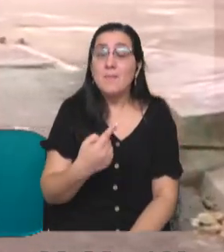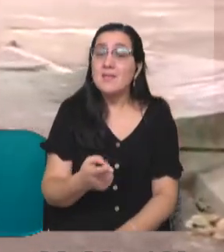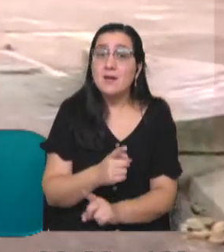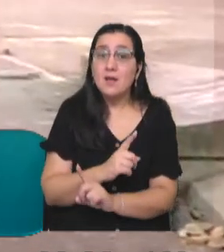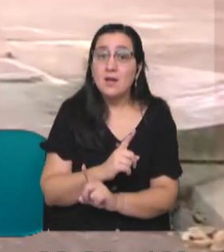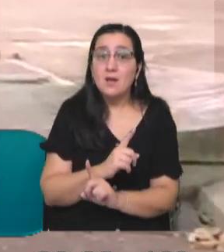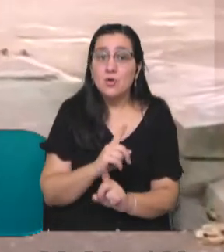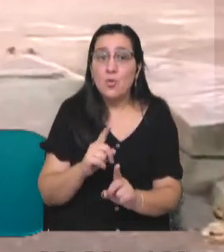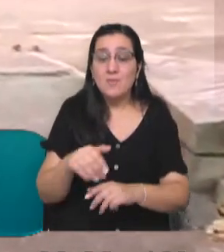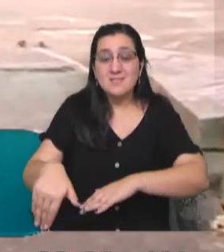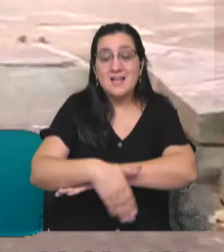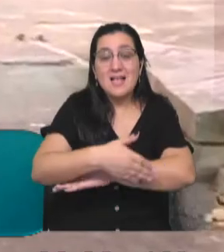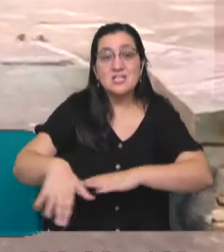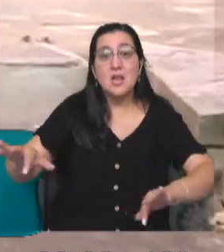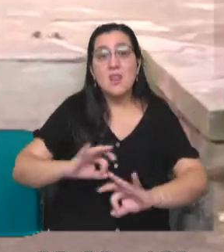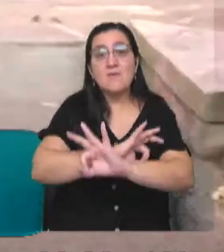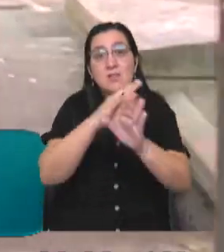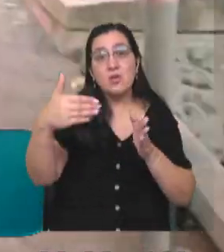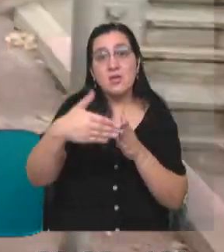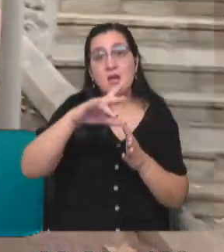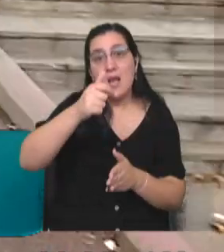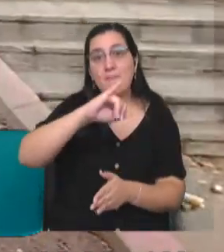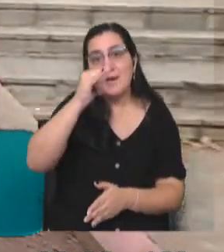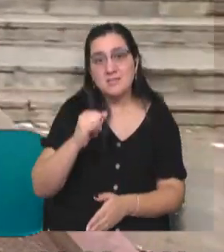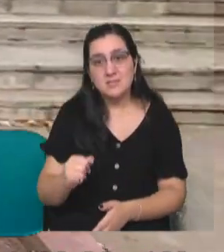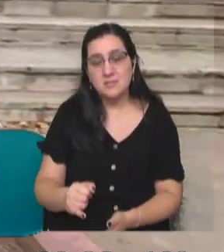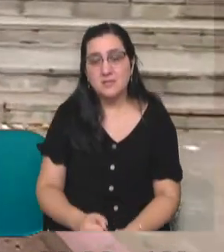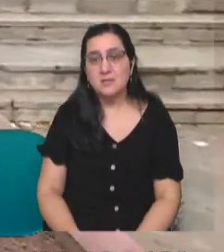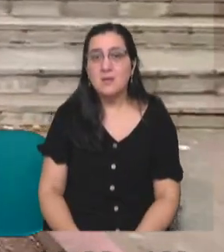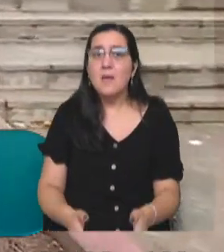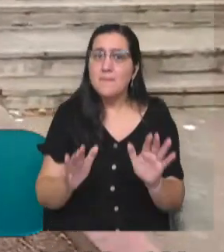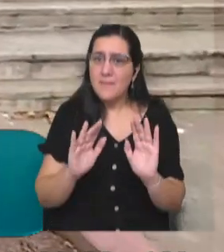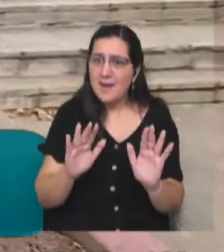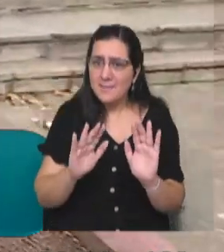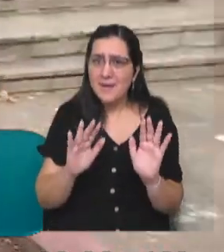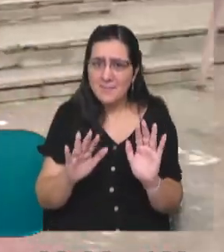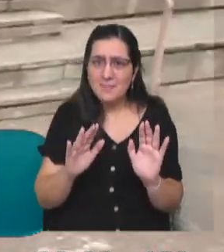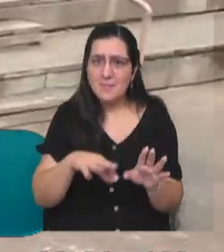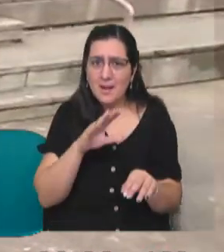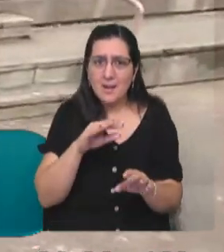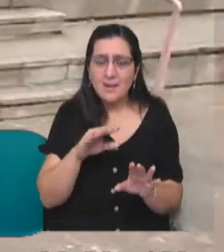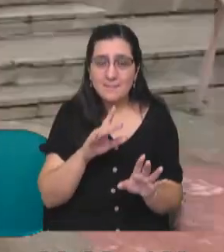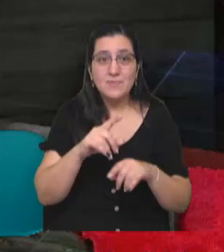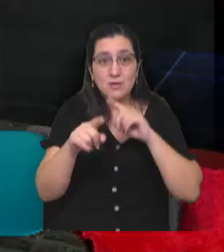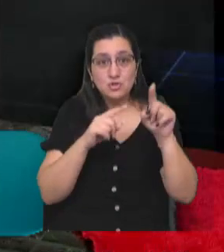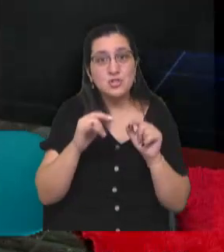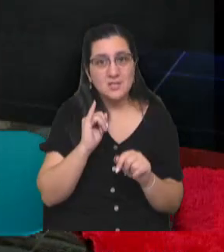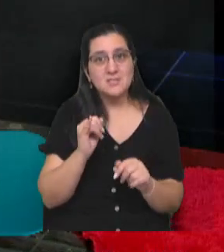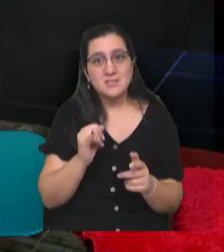se iba a hacer en Avenida Libertador y La Paz. Yo, Fito, aquí, a ver, bueno, a propósito de la consigna del día de hoy. La consigna,